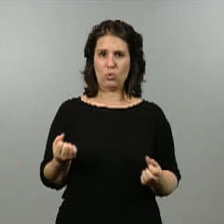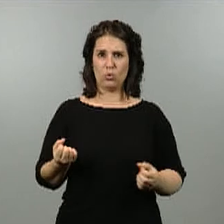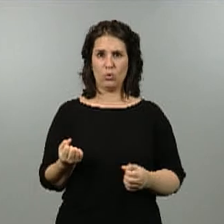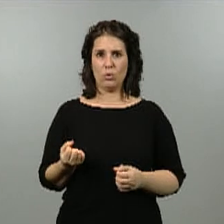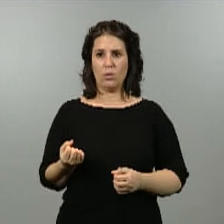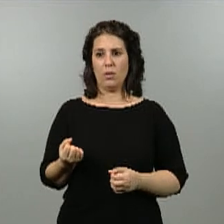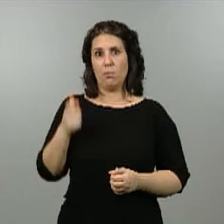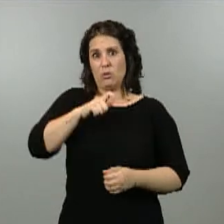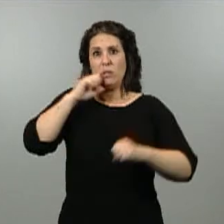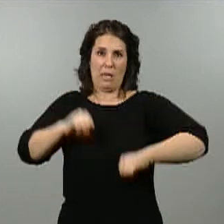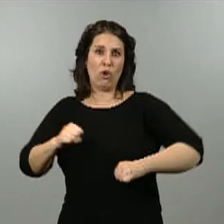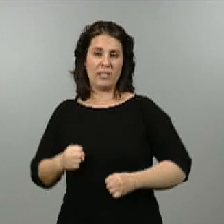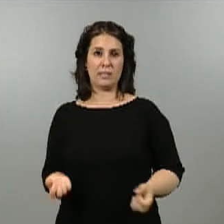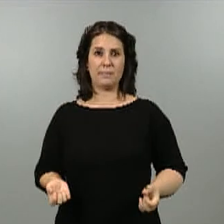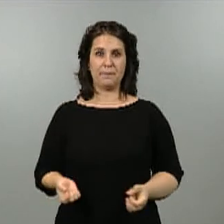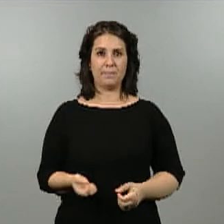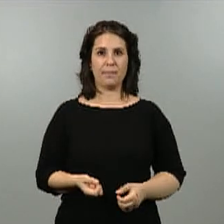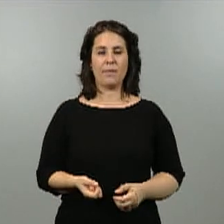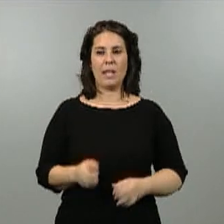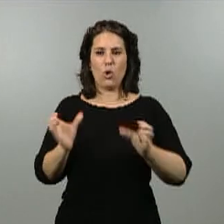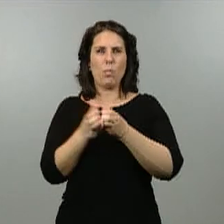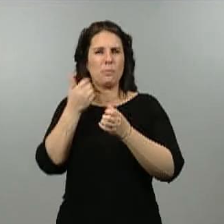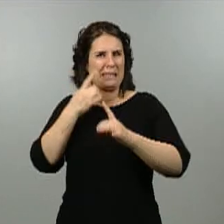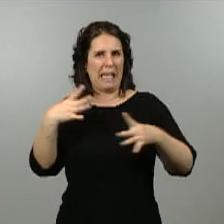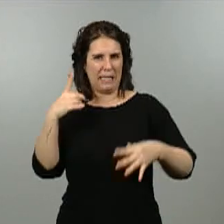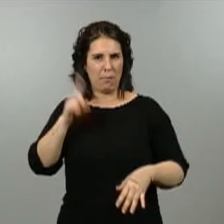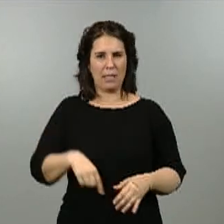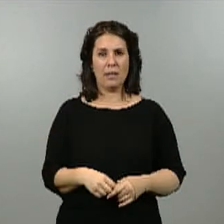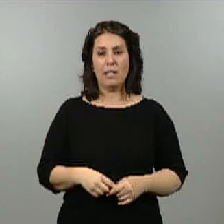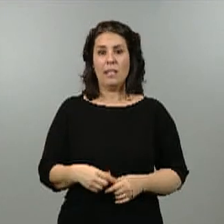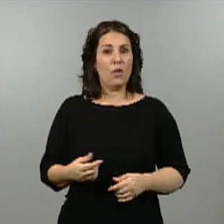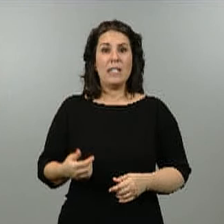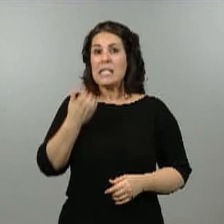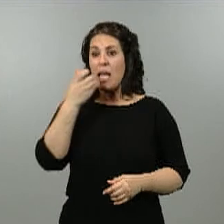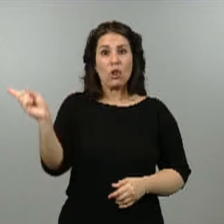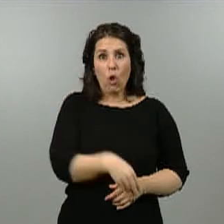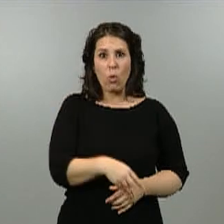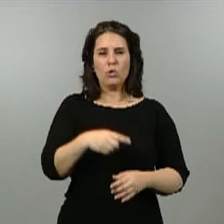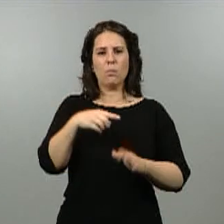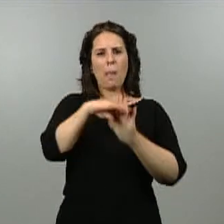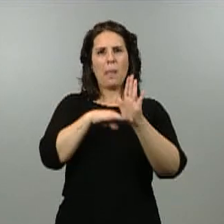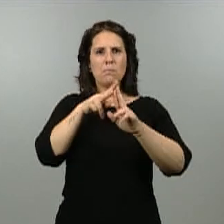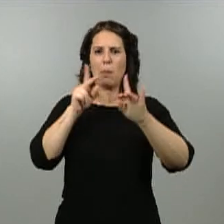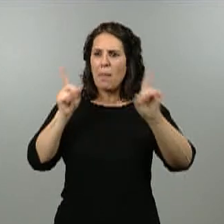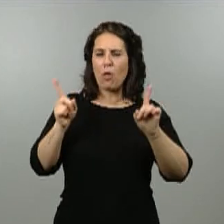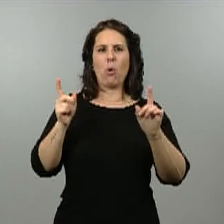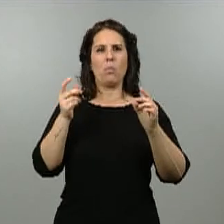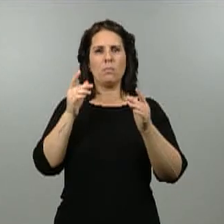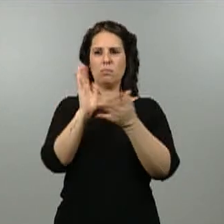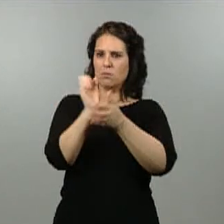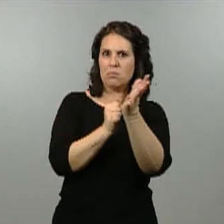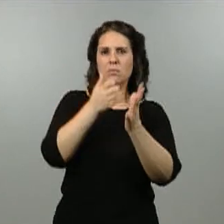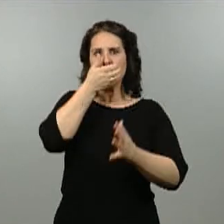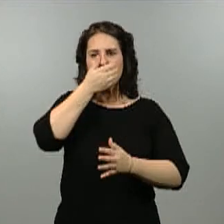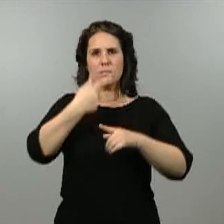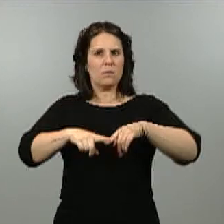mayores. Yo creo que si garantizamos la buena aplicación de las medidas de prevención, esto evolucionará rápido y pronto